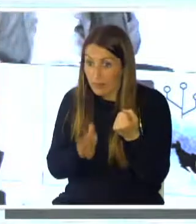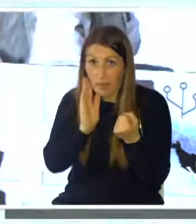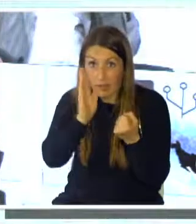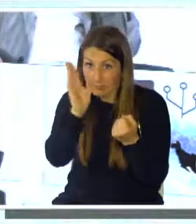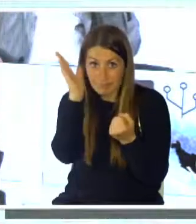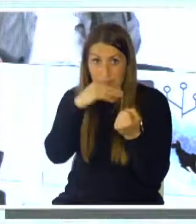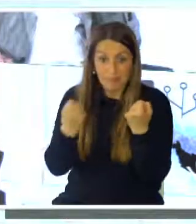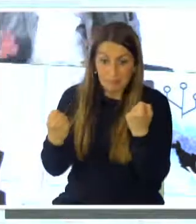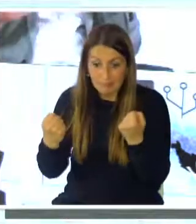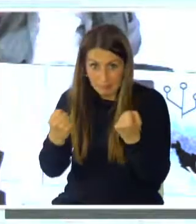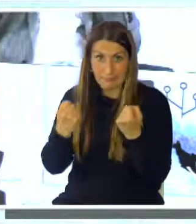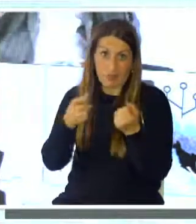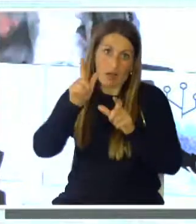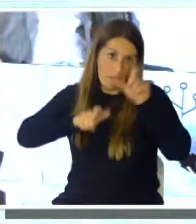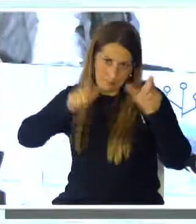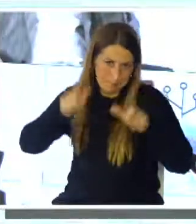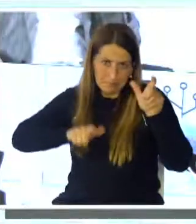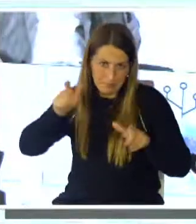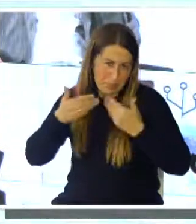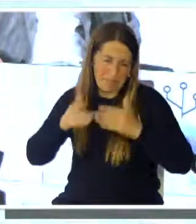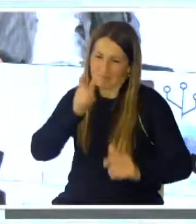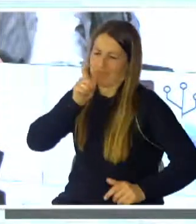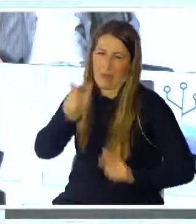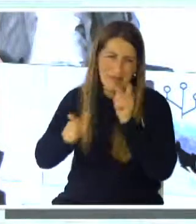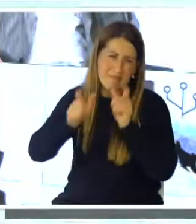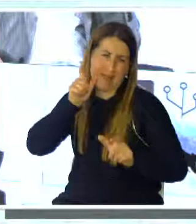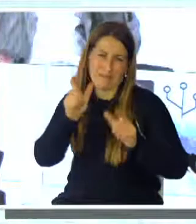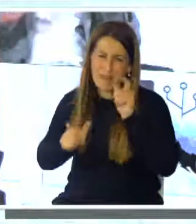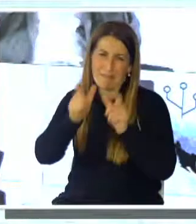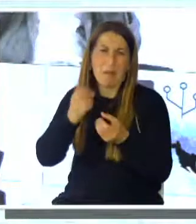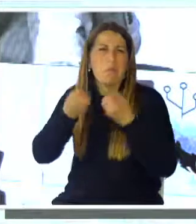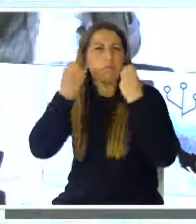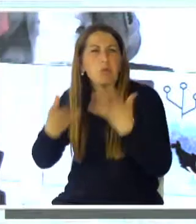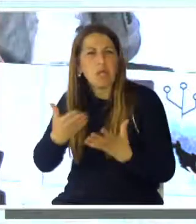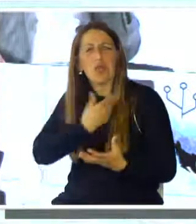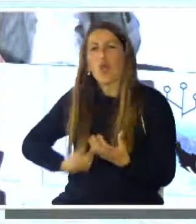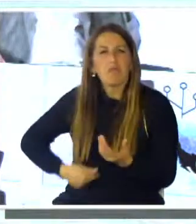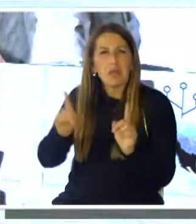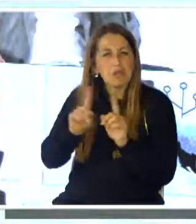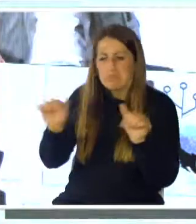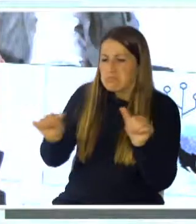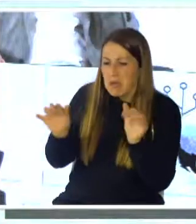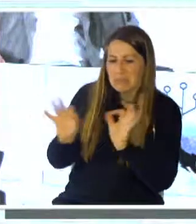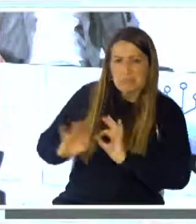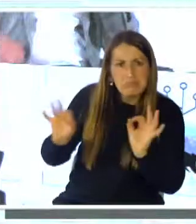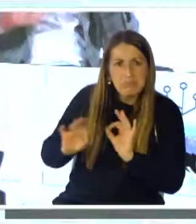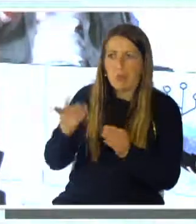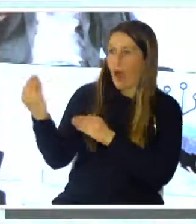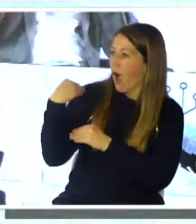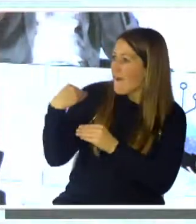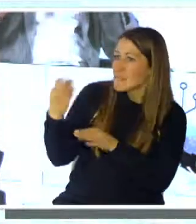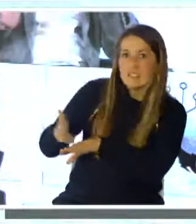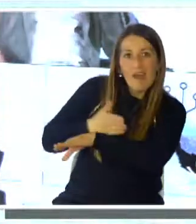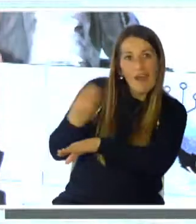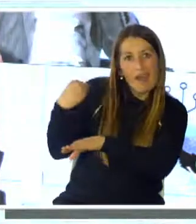la gente empieza a insultar y a preguntarse por qué el gobierno no le avisó con anticipación de que no se podía circular por